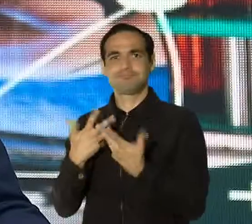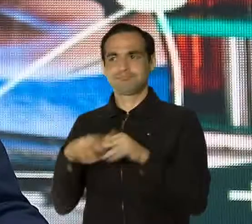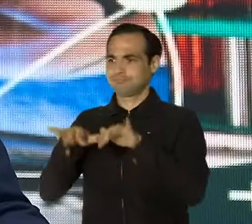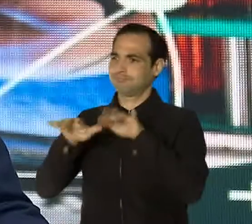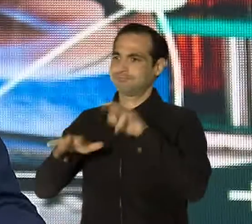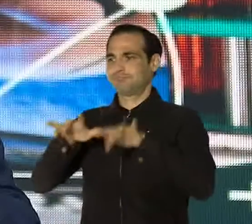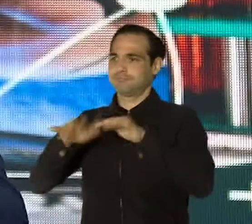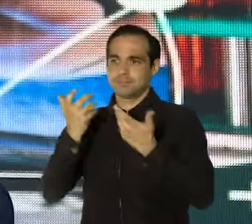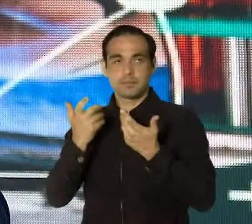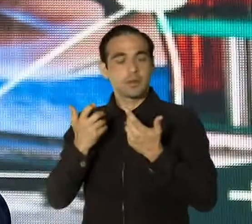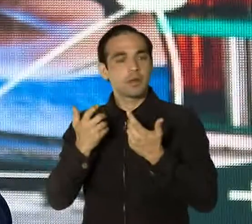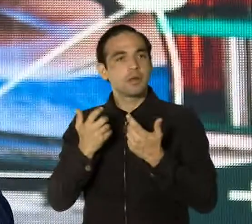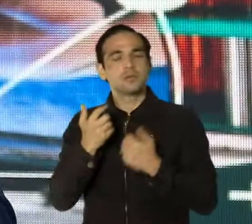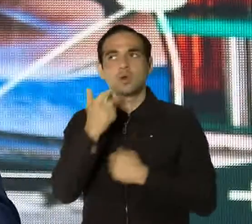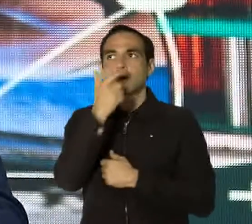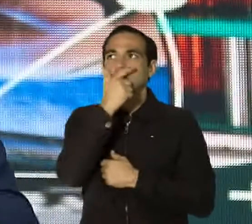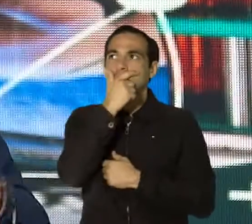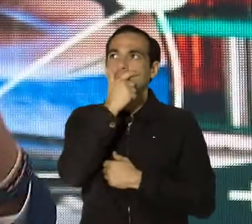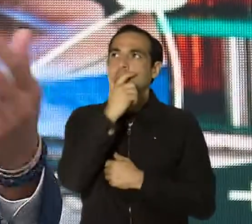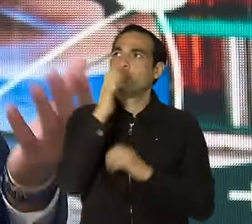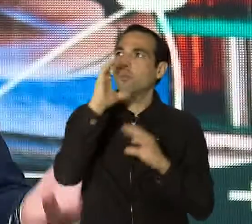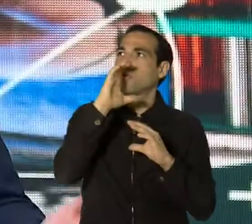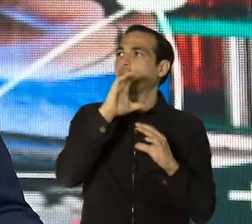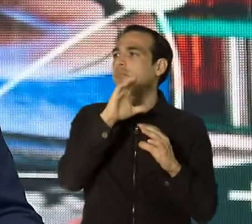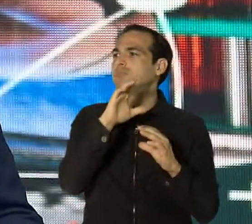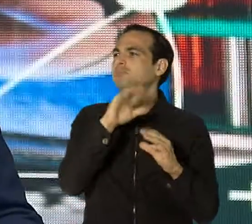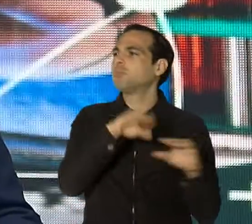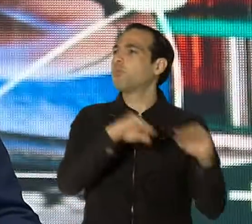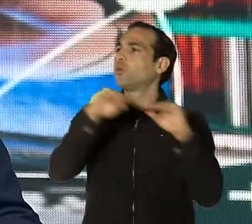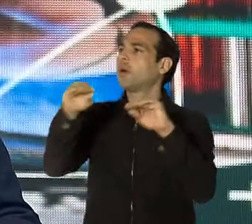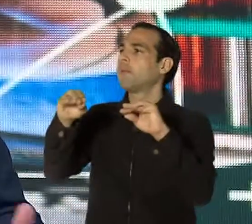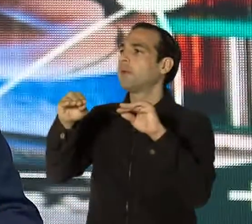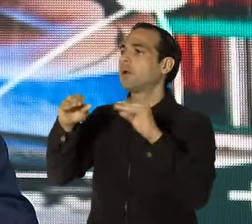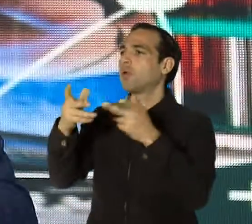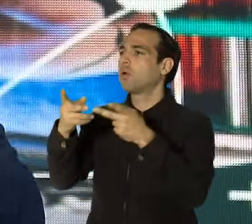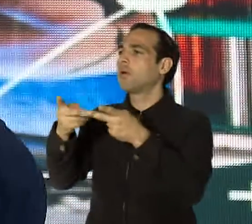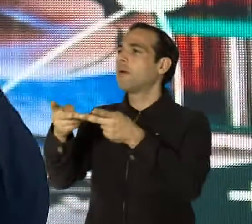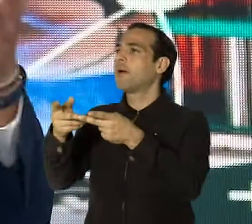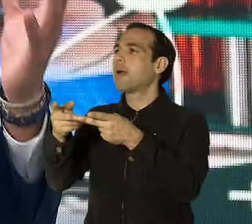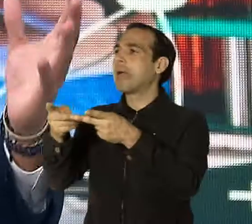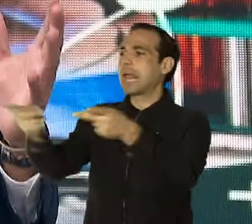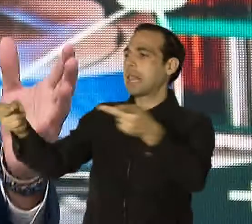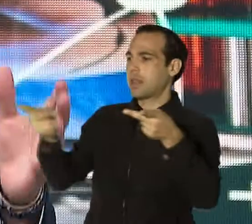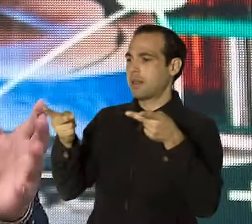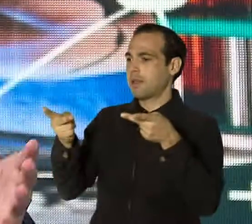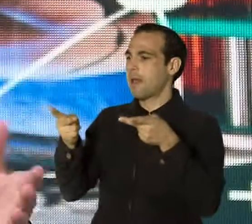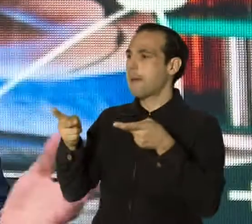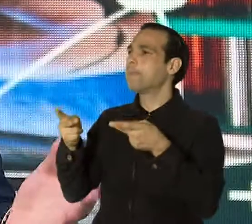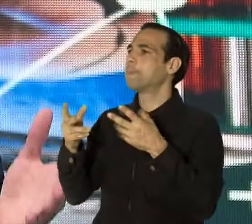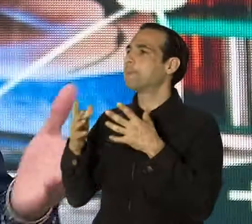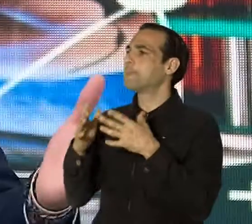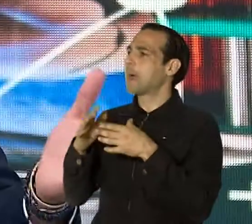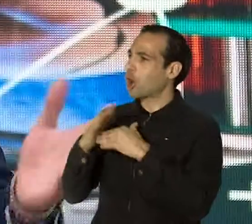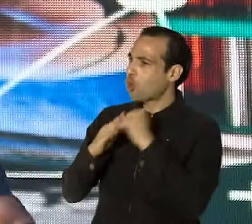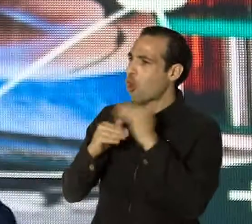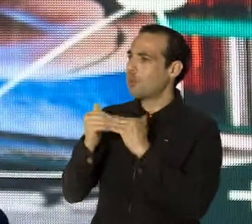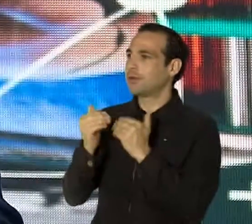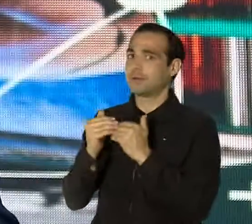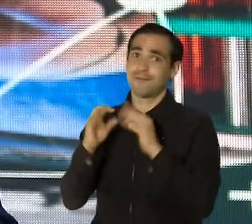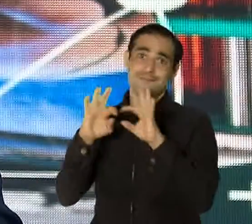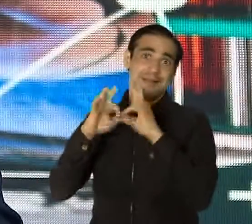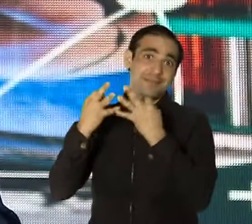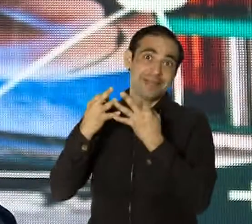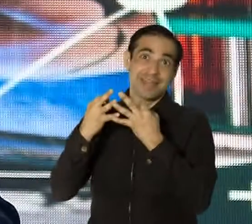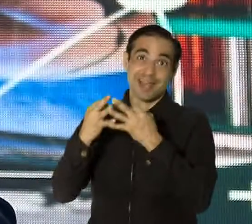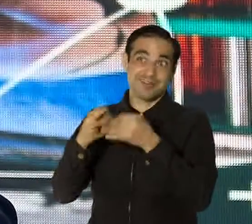de espacio para poder tener tu oficina, para poder bregar con tu familia, sin que se cree este caos tan grande que todos vivimos en